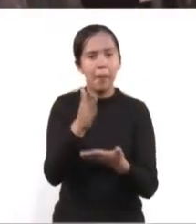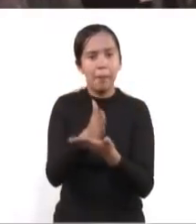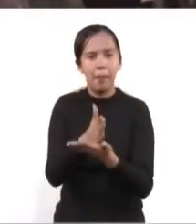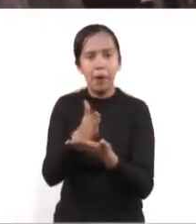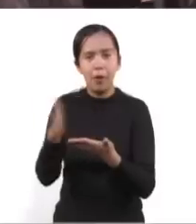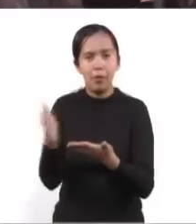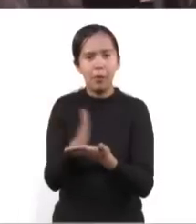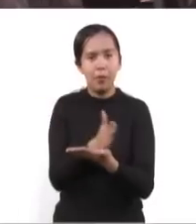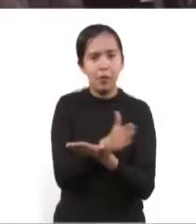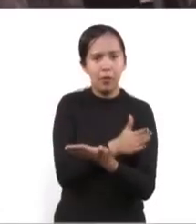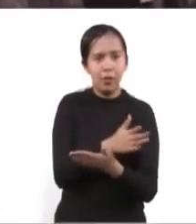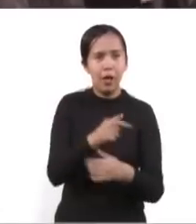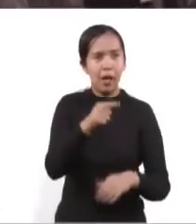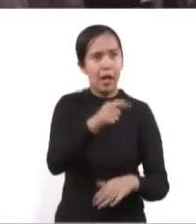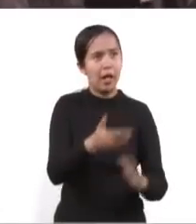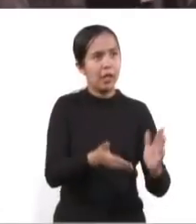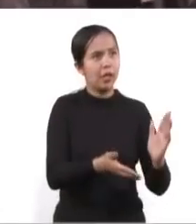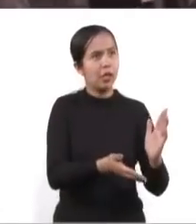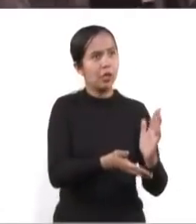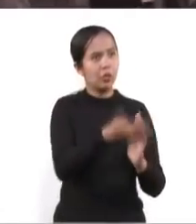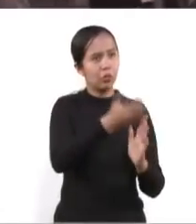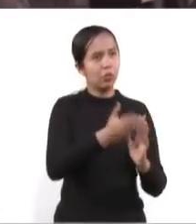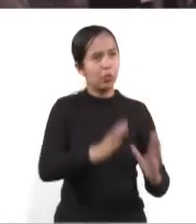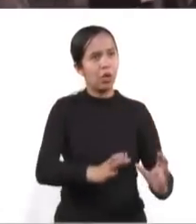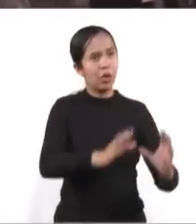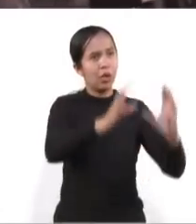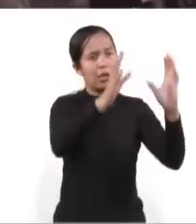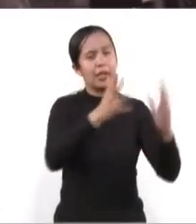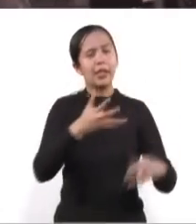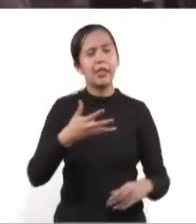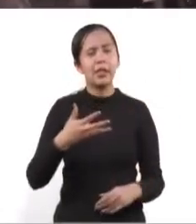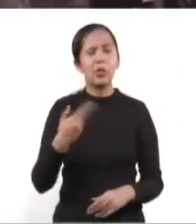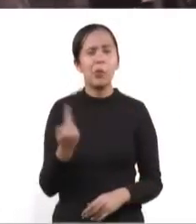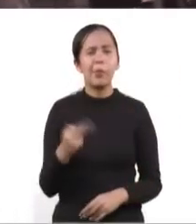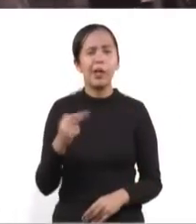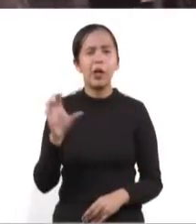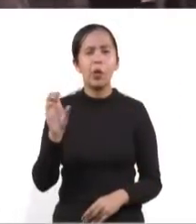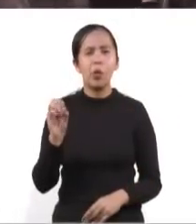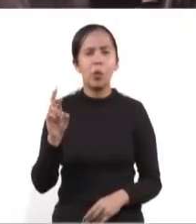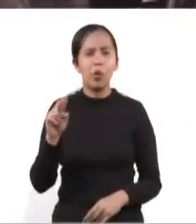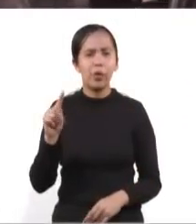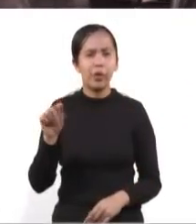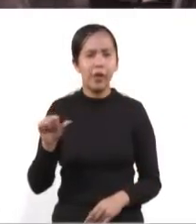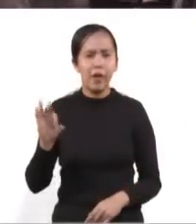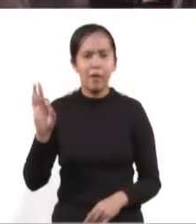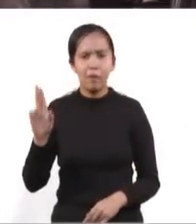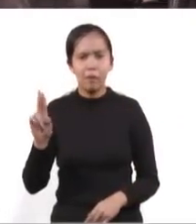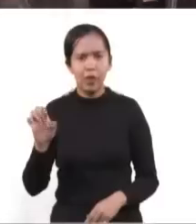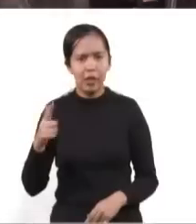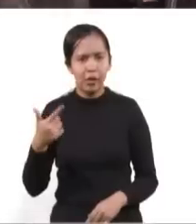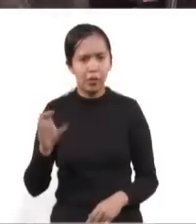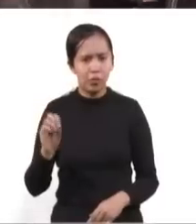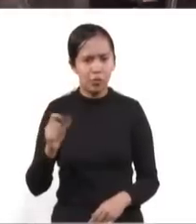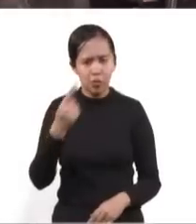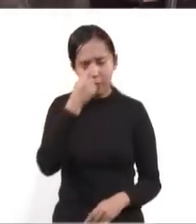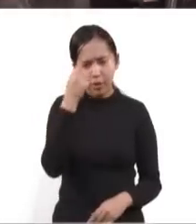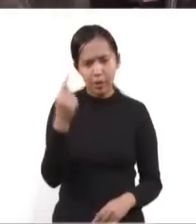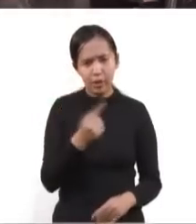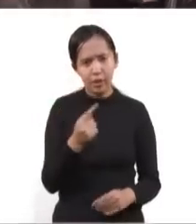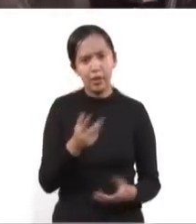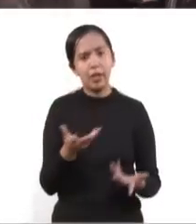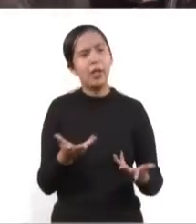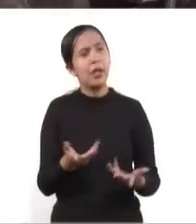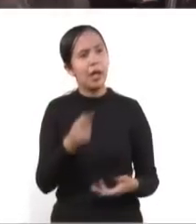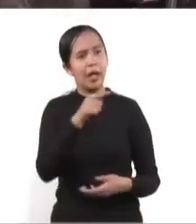por muros cortafuegos, se llama. Tiene una tecnología de inteligencia en la construcción para equipos de